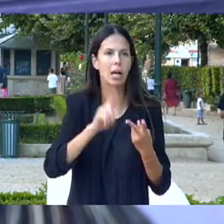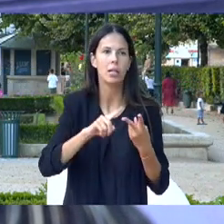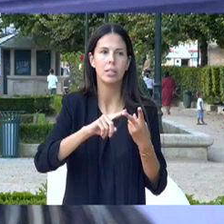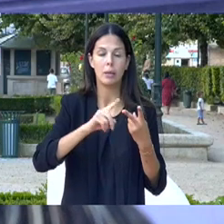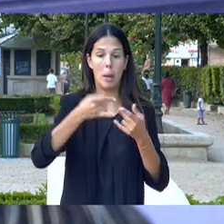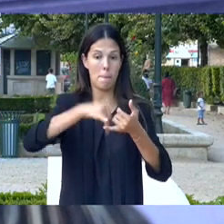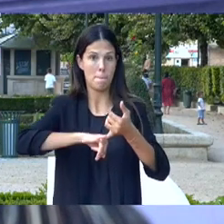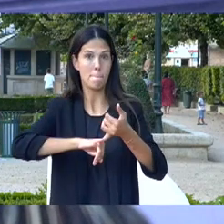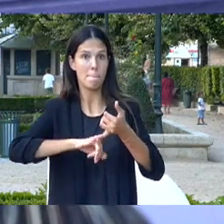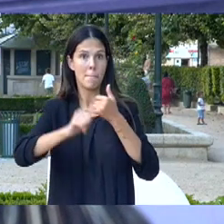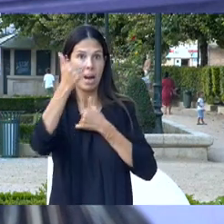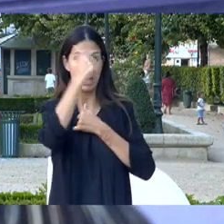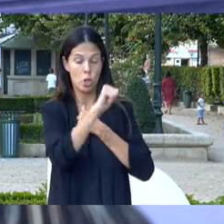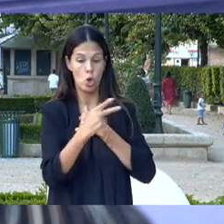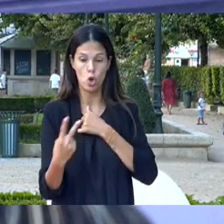seu home,